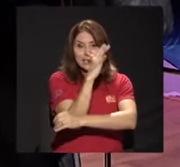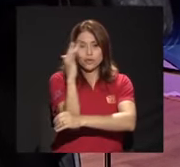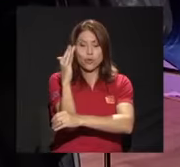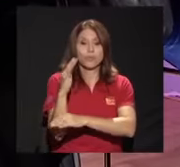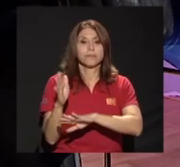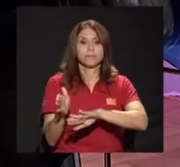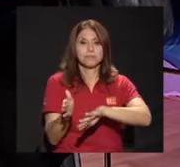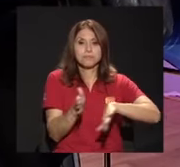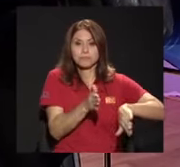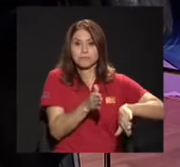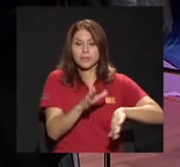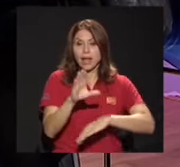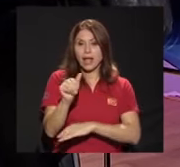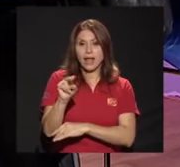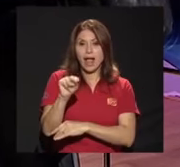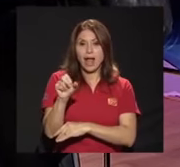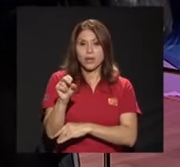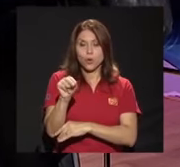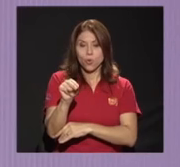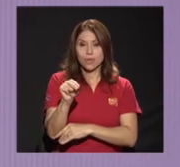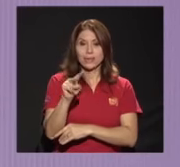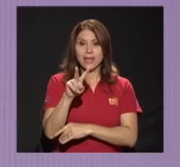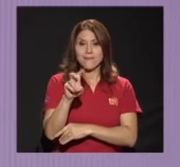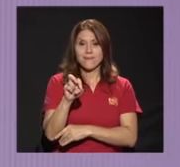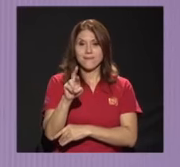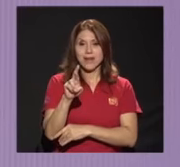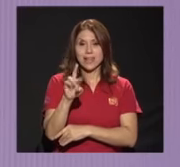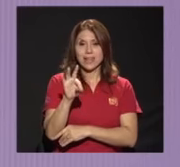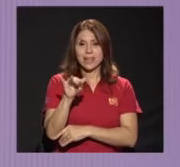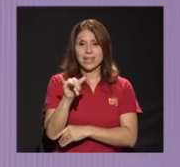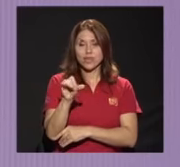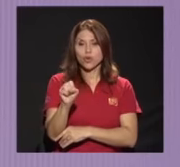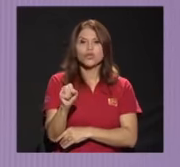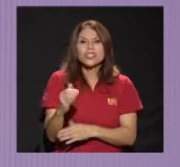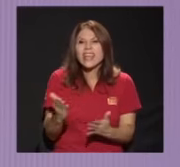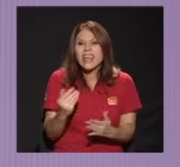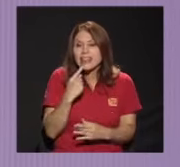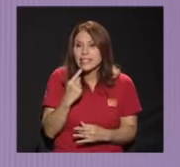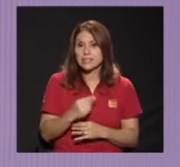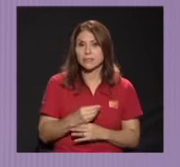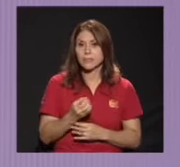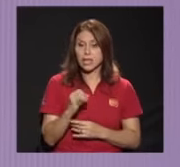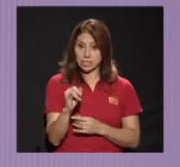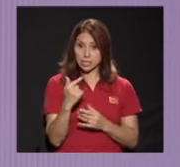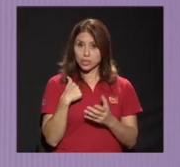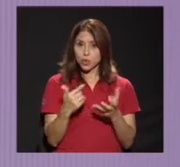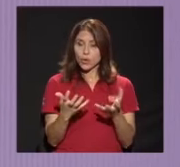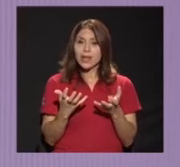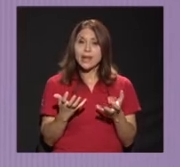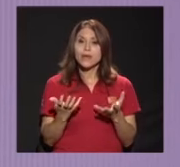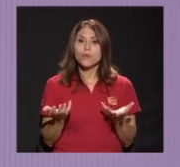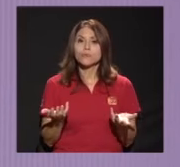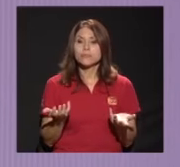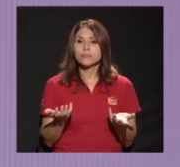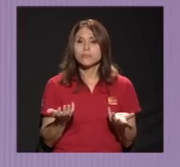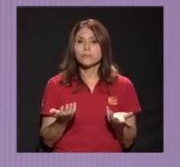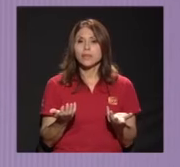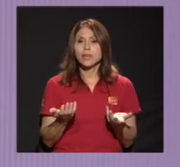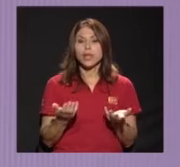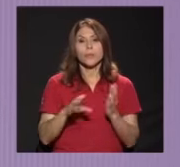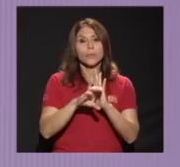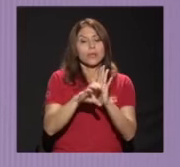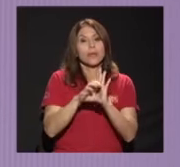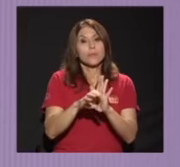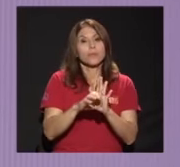vertidos, precisamente lo que dice es, bueno, que si yo quiero verter aguas a un